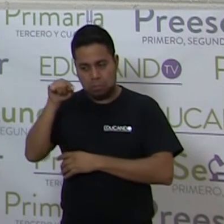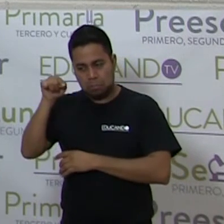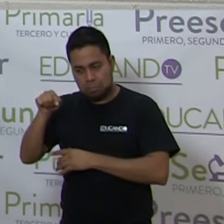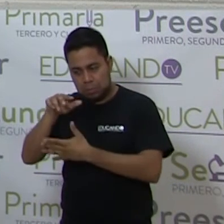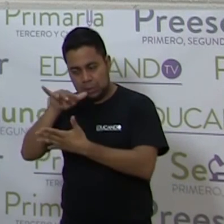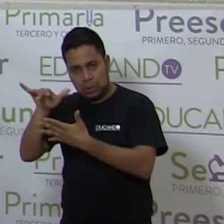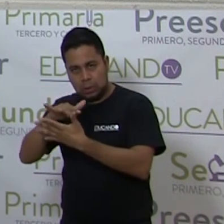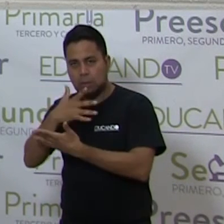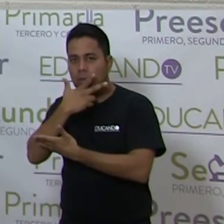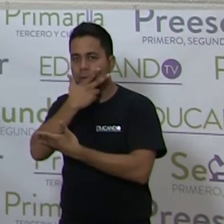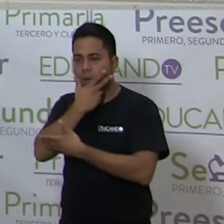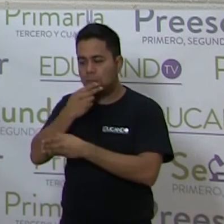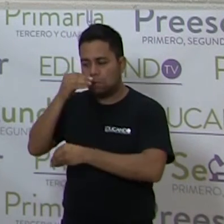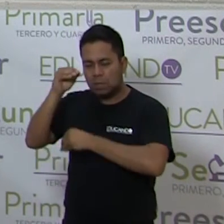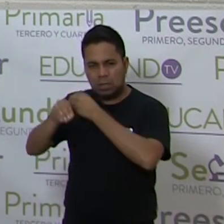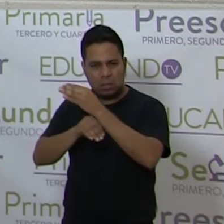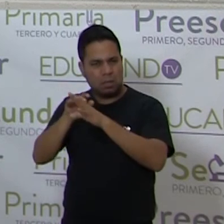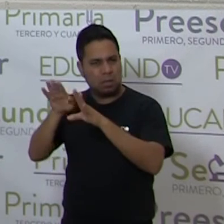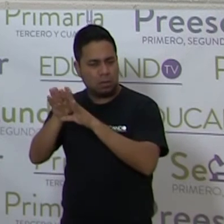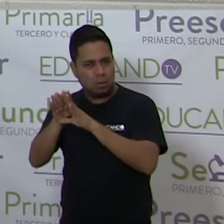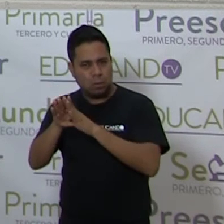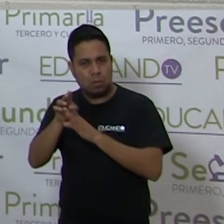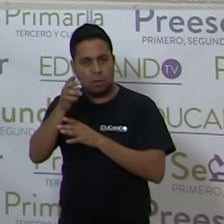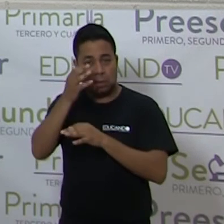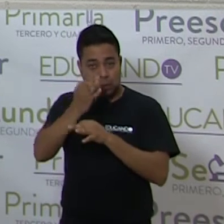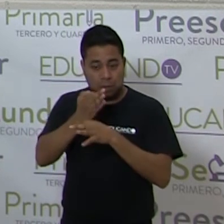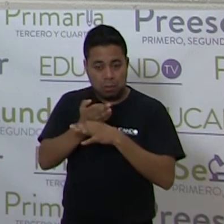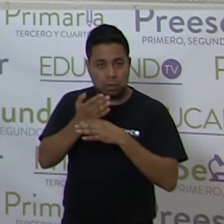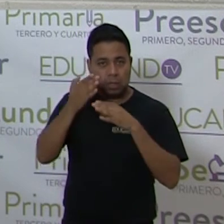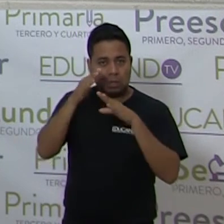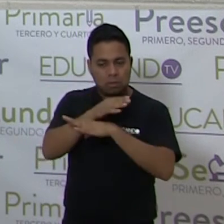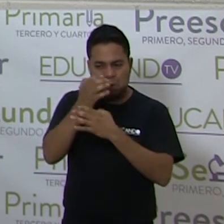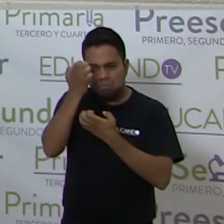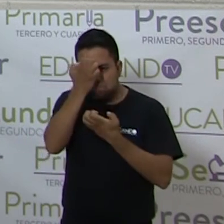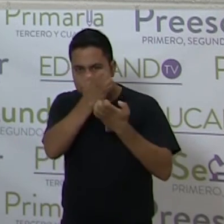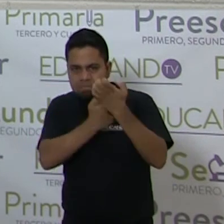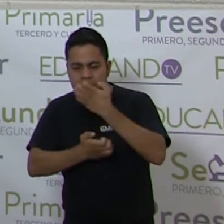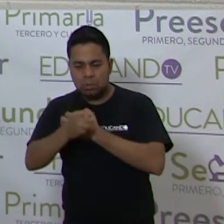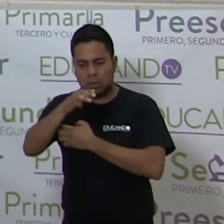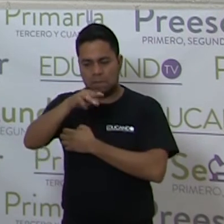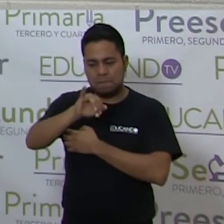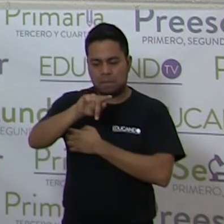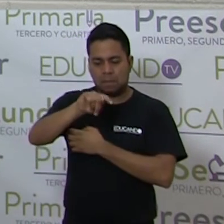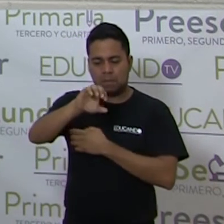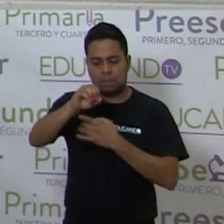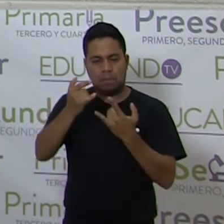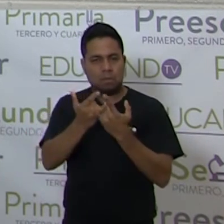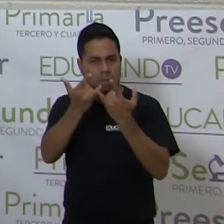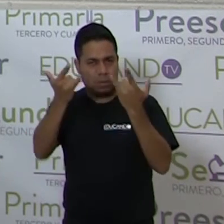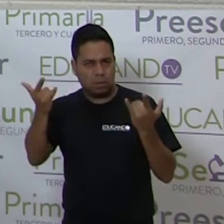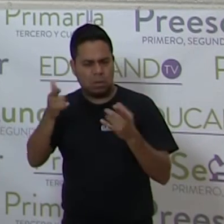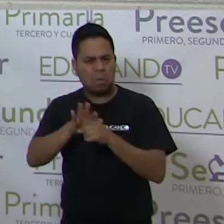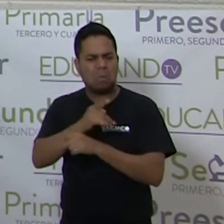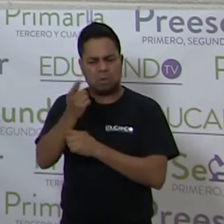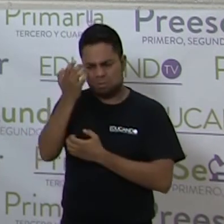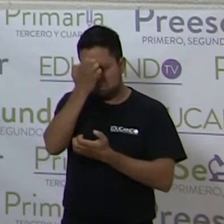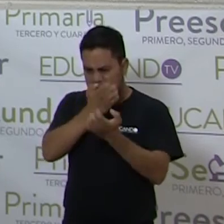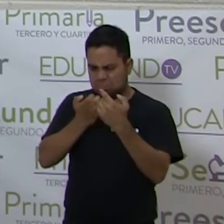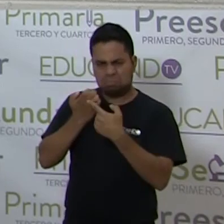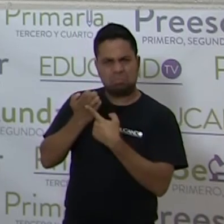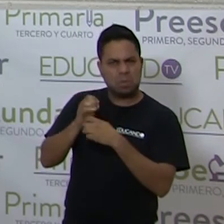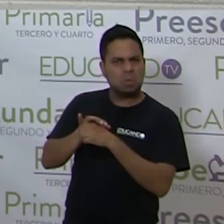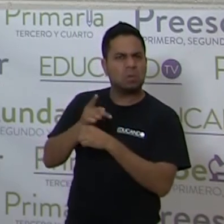hombre. Digamos que esto es un análisis de los mitos. ¿Por qué es un análisis? Bueno, porque ahí estamos